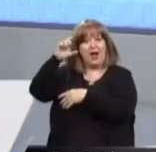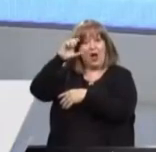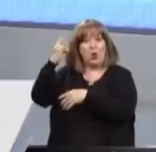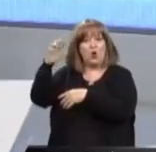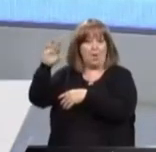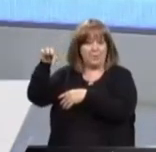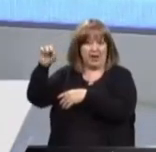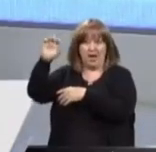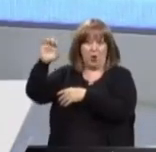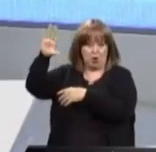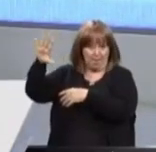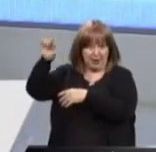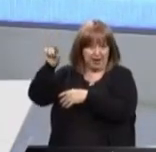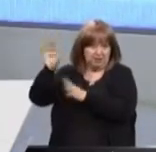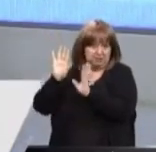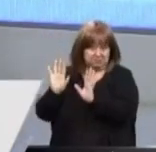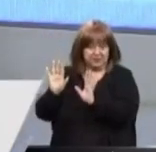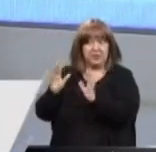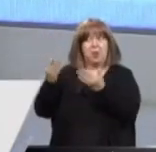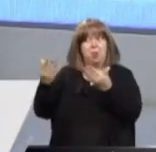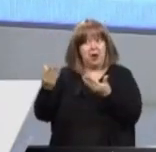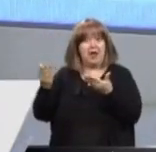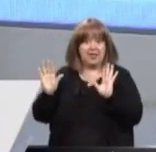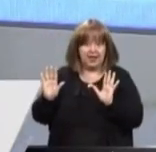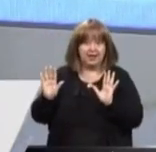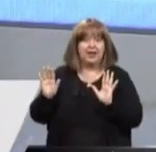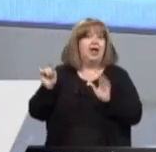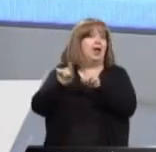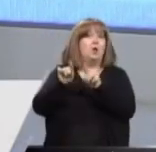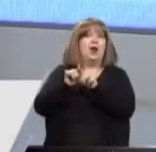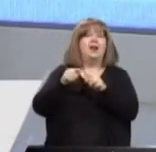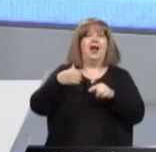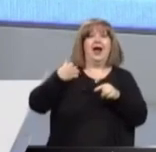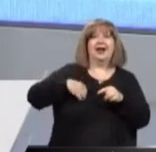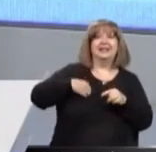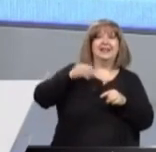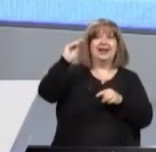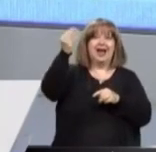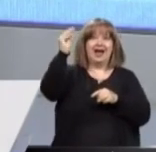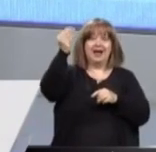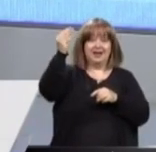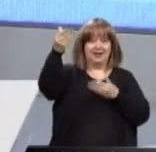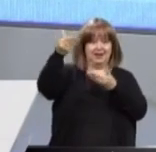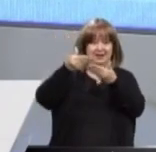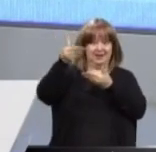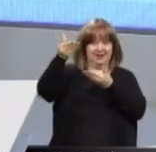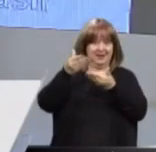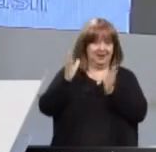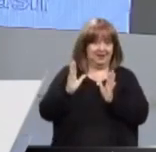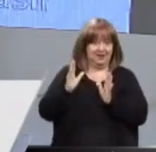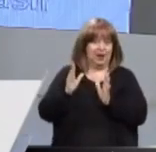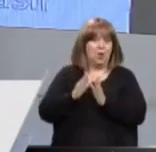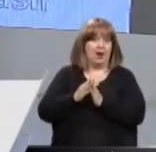euro es la moneda de curso legal total, la única que tienen esos países, salvo por Inglaterra, y nosotros vamos a mantener el peso, claro, y ellos van a mantener